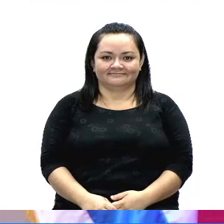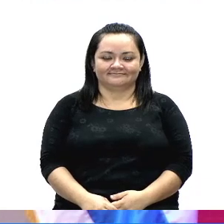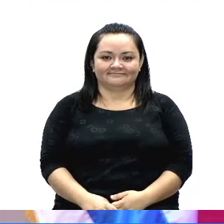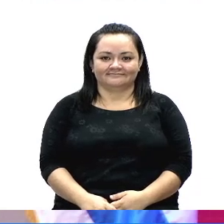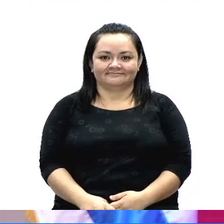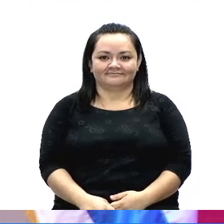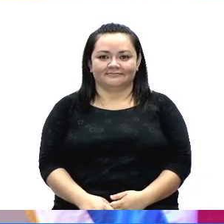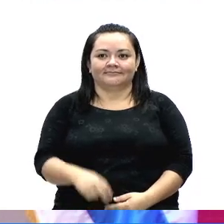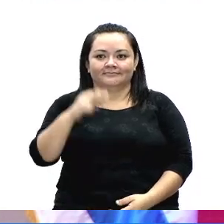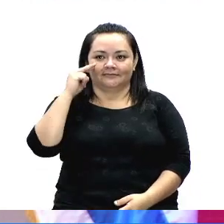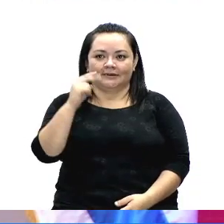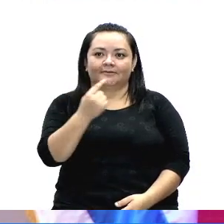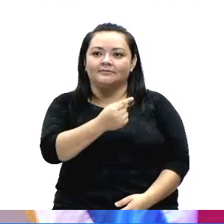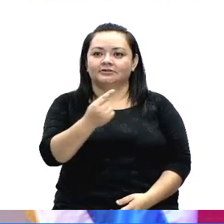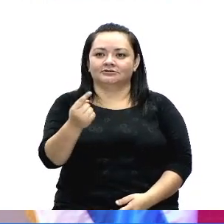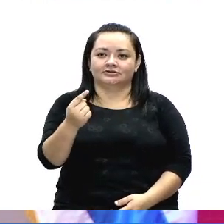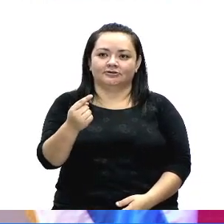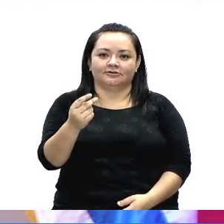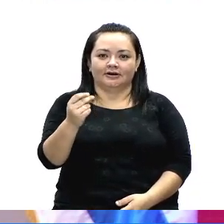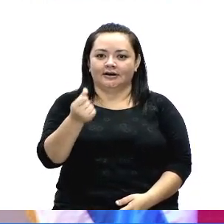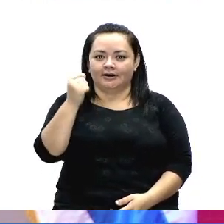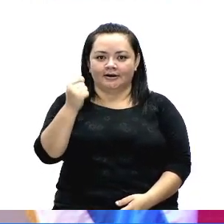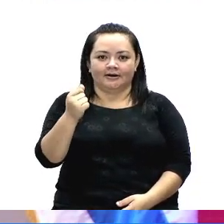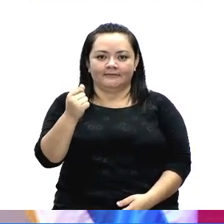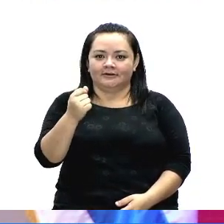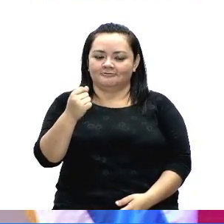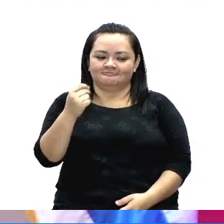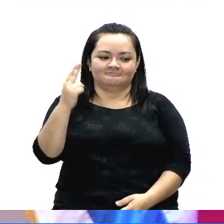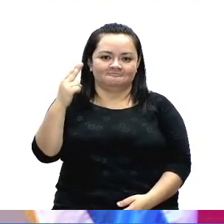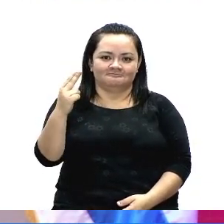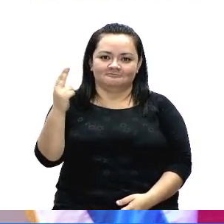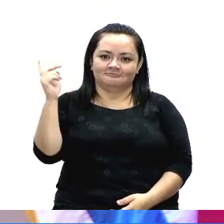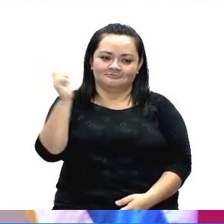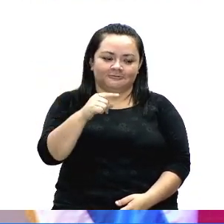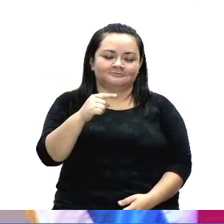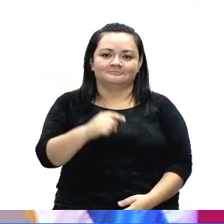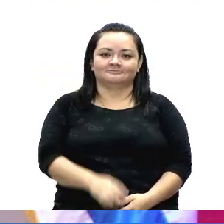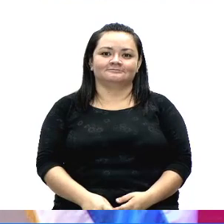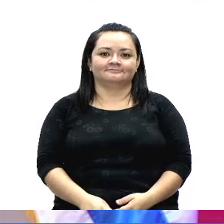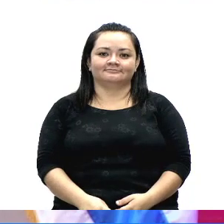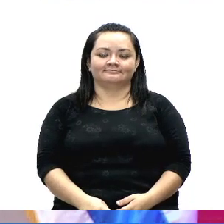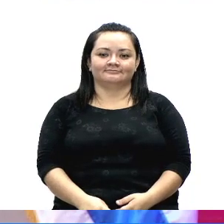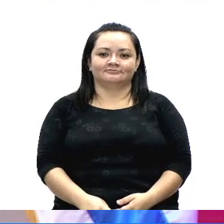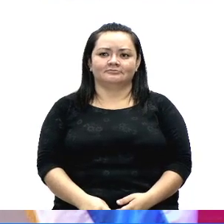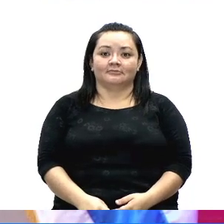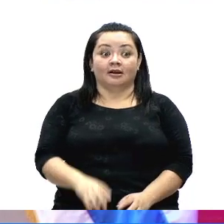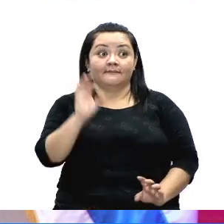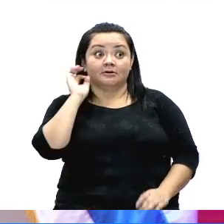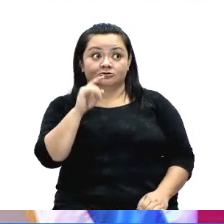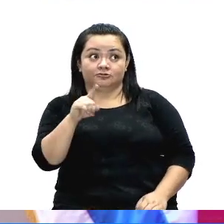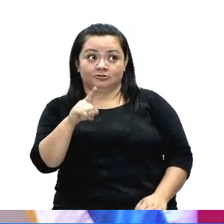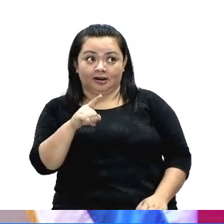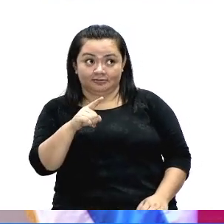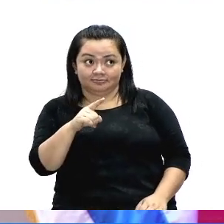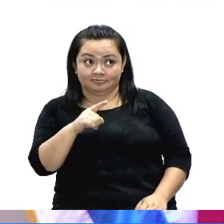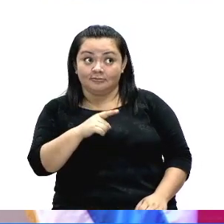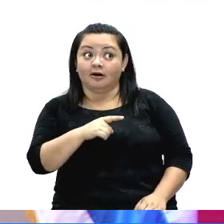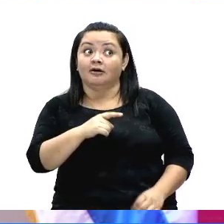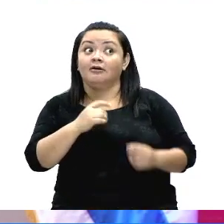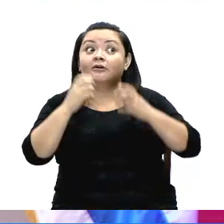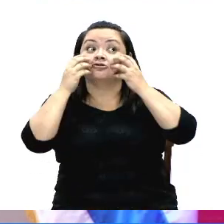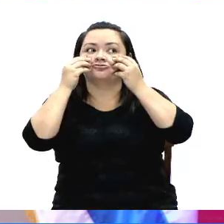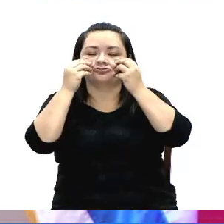tiene pero hay personas que acá así rápido le bajan la moral a uno hay pastor esta cuarentena me lo tiene bien